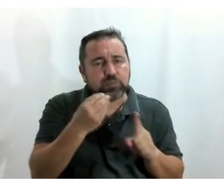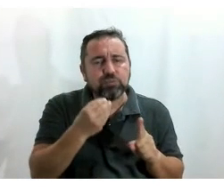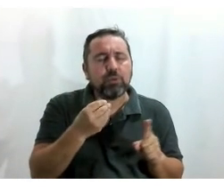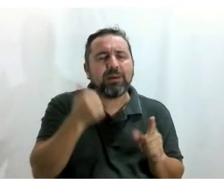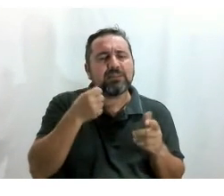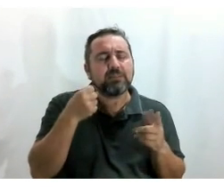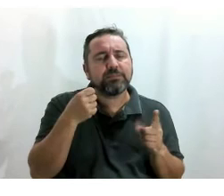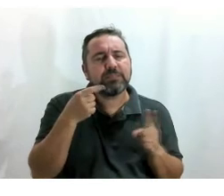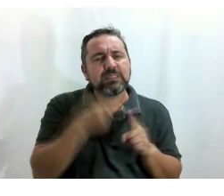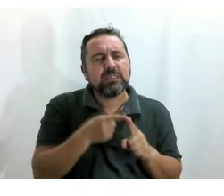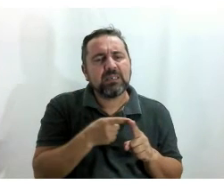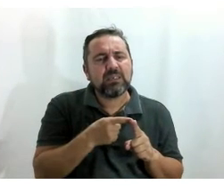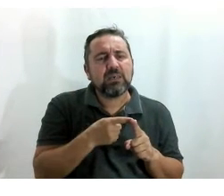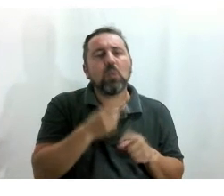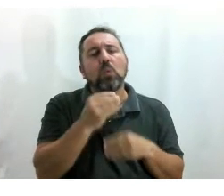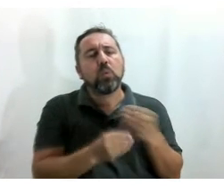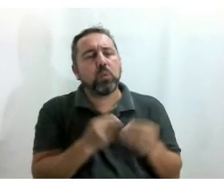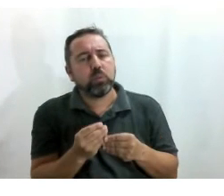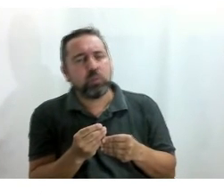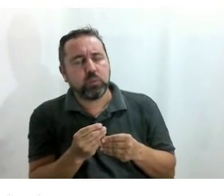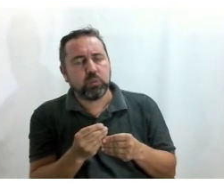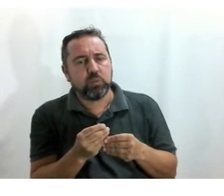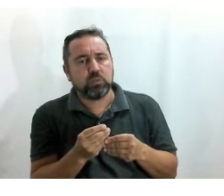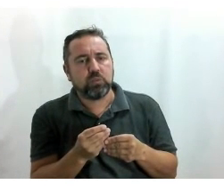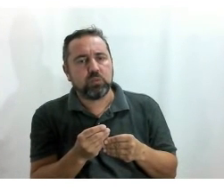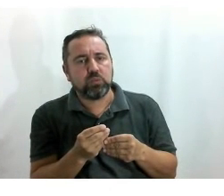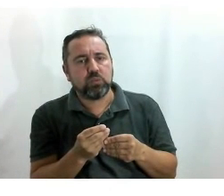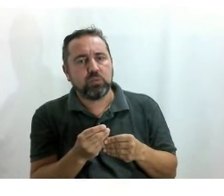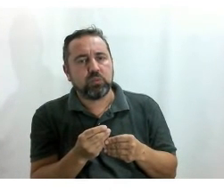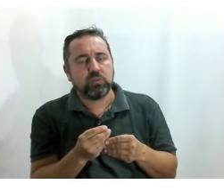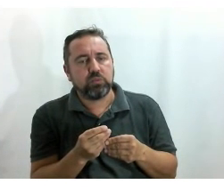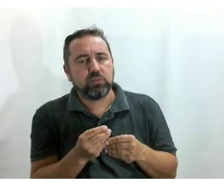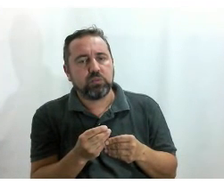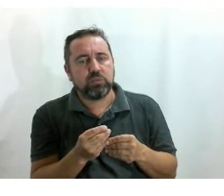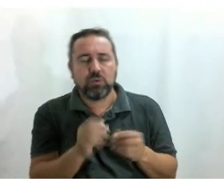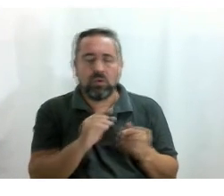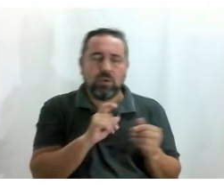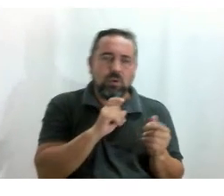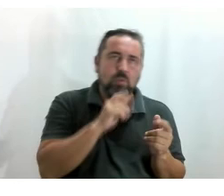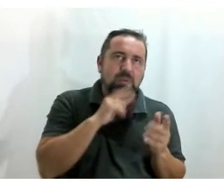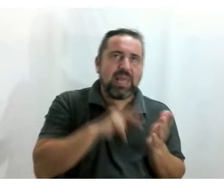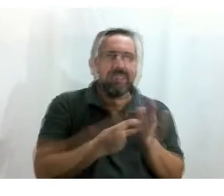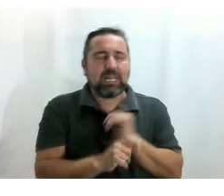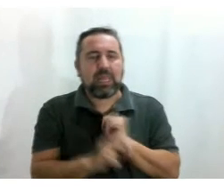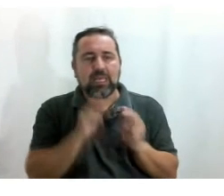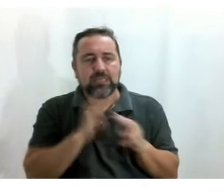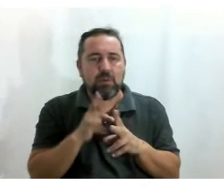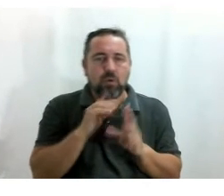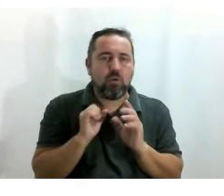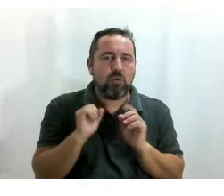todo en utilizar, bueno, pues como estrategia preventiva